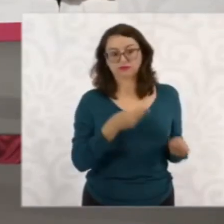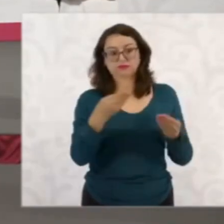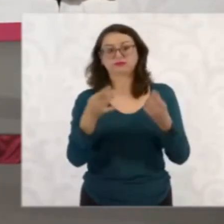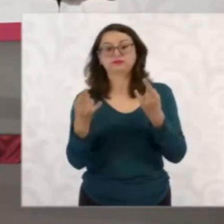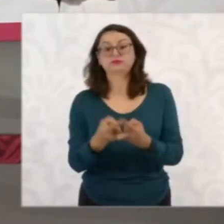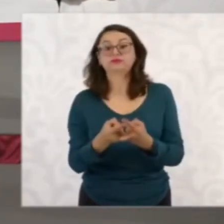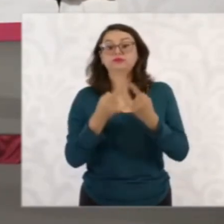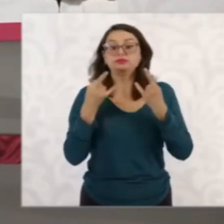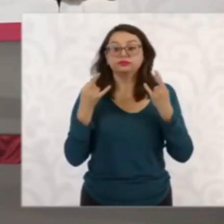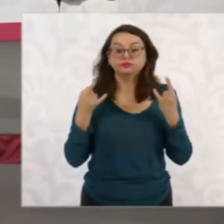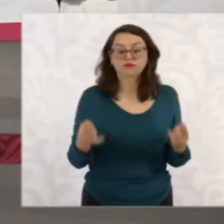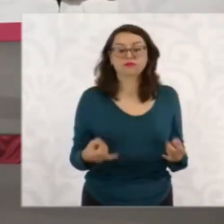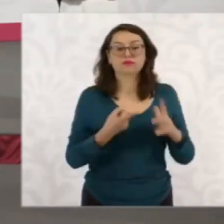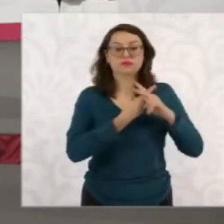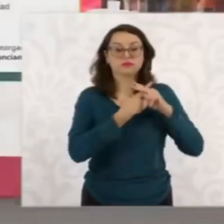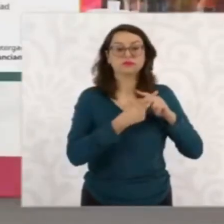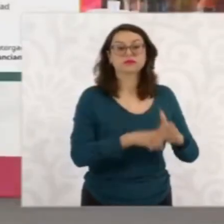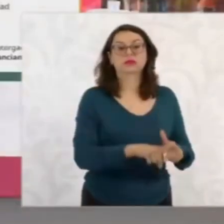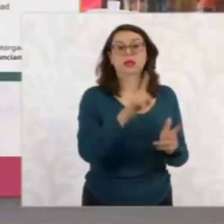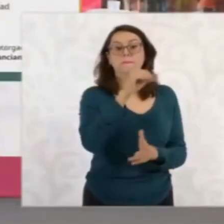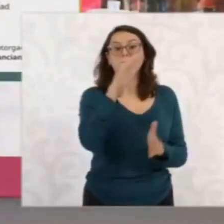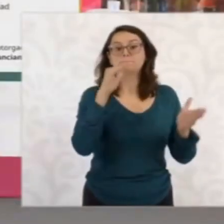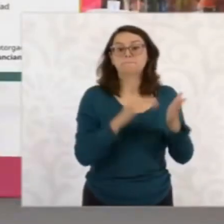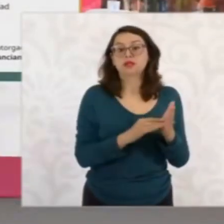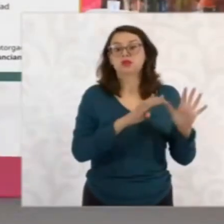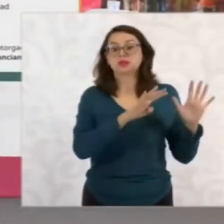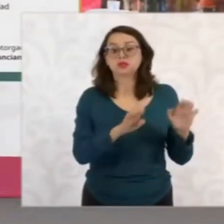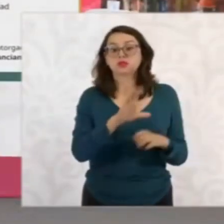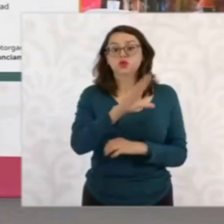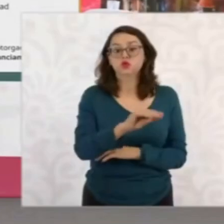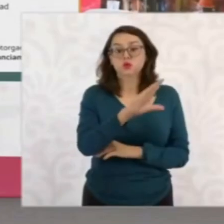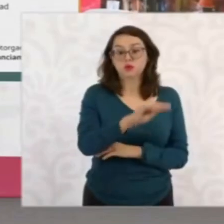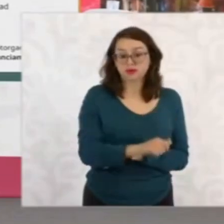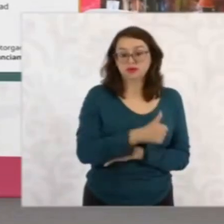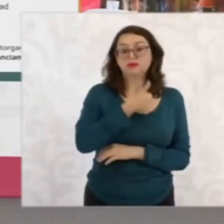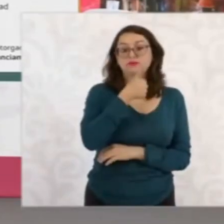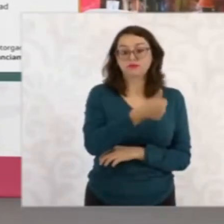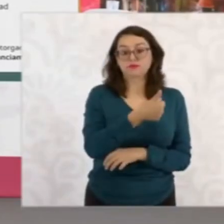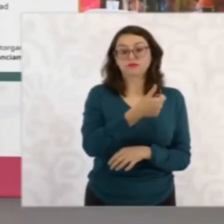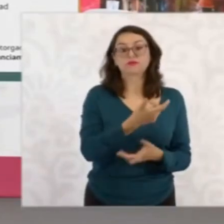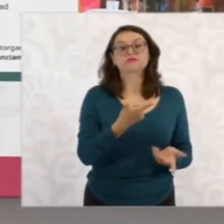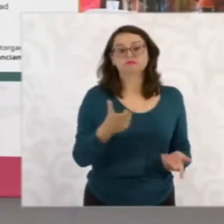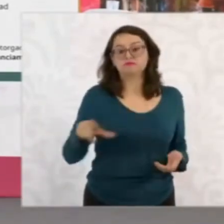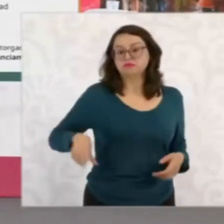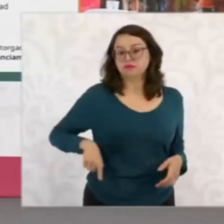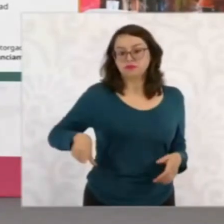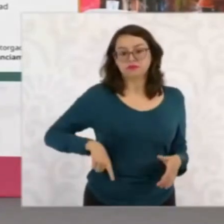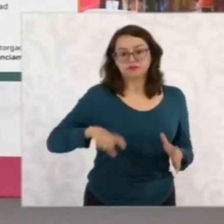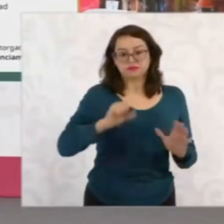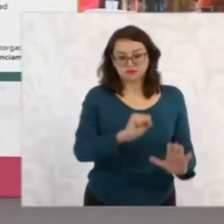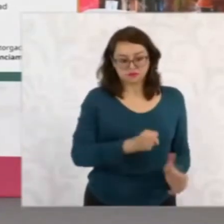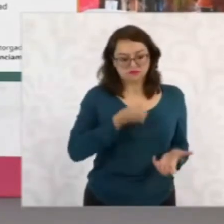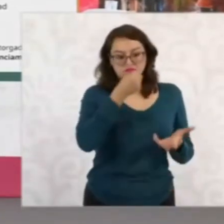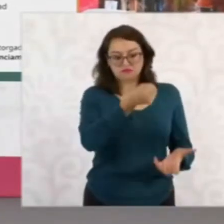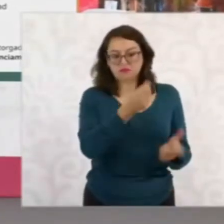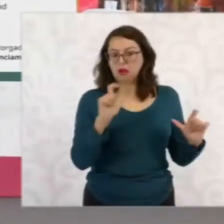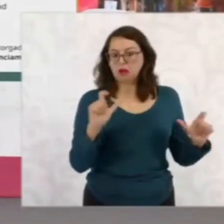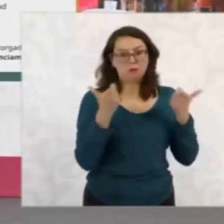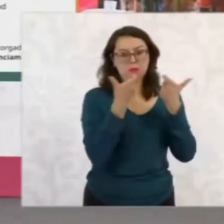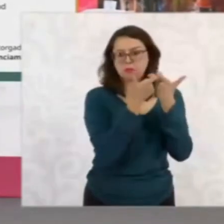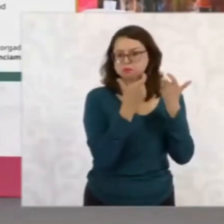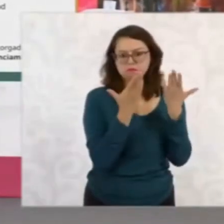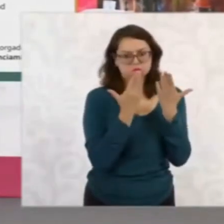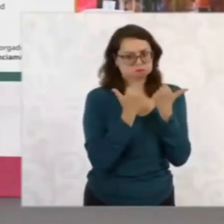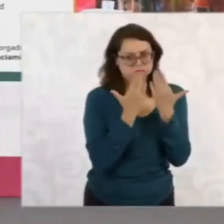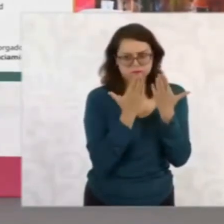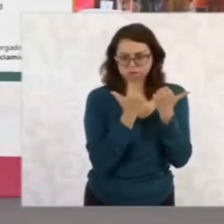Fonden conceptualmente nace en el 1996 y aquí los recursos eran presupuestales, no había fideicomiso. Y empieza a operar